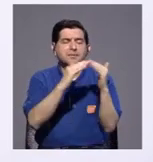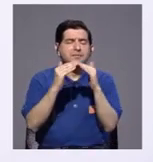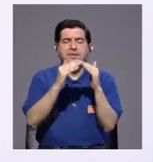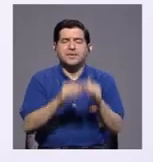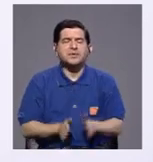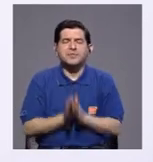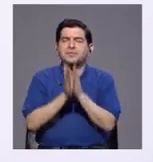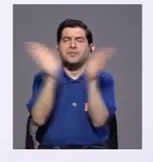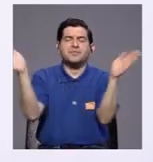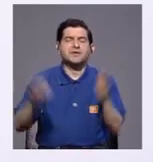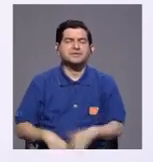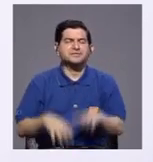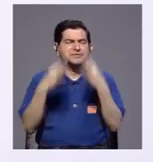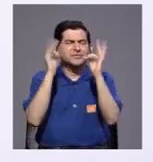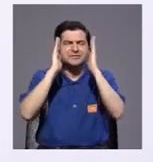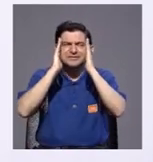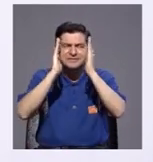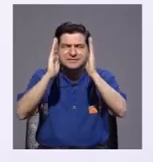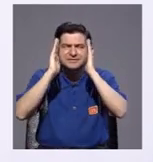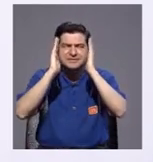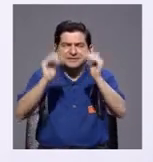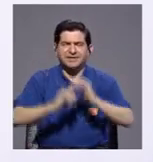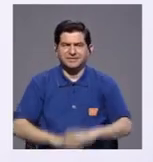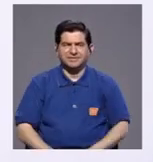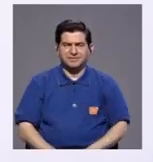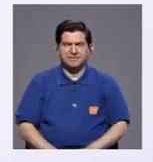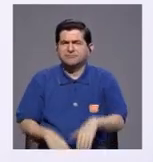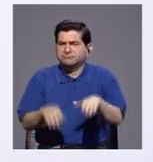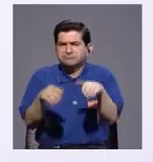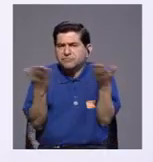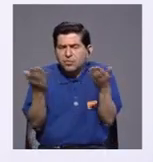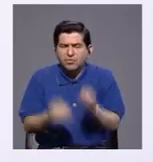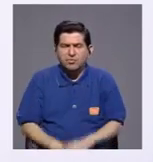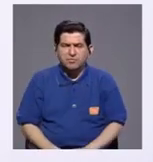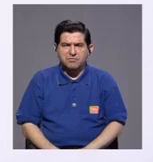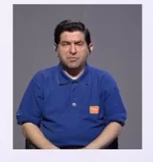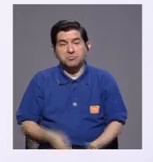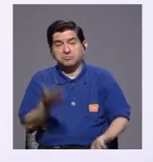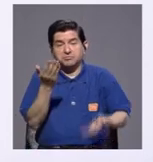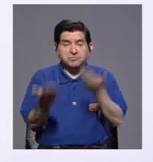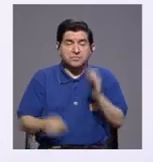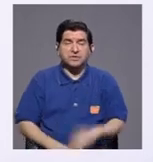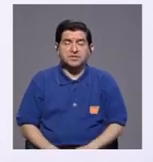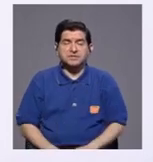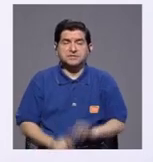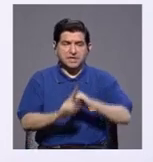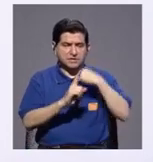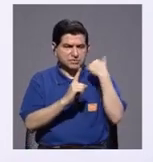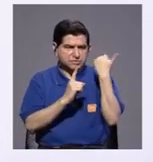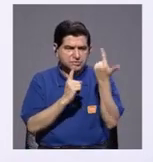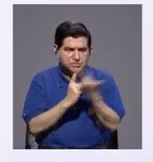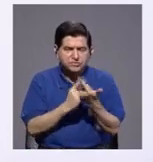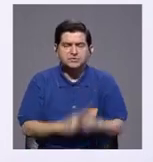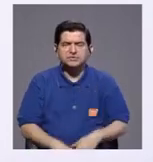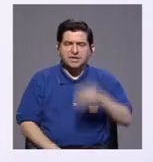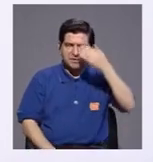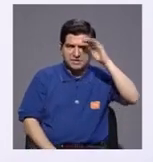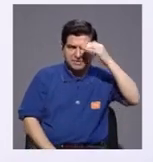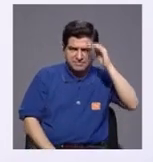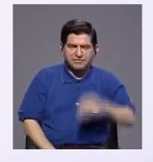hemos tratado de abarcar mediante páginas socialización en páginas en facebook